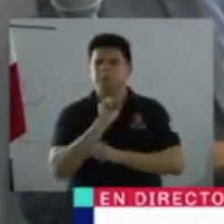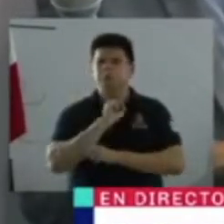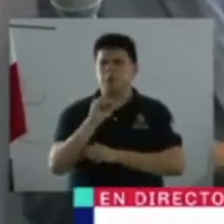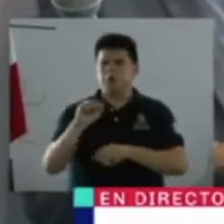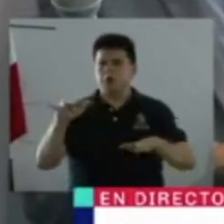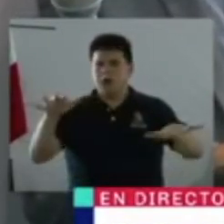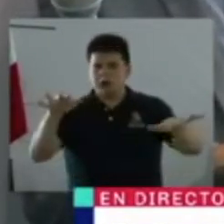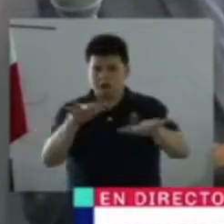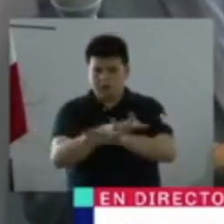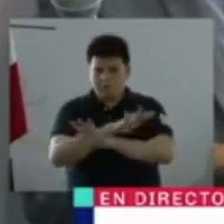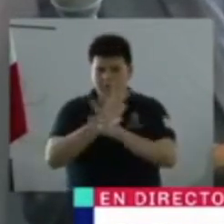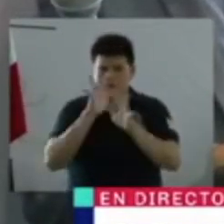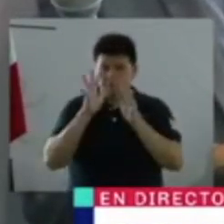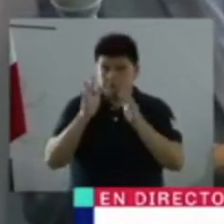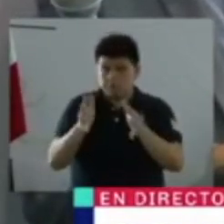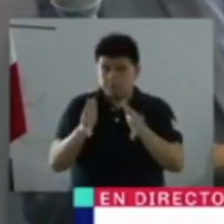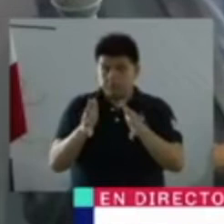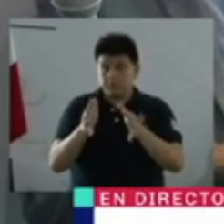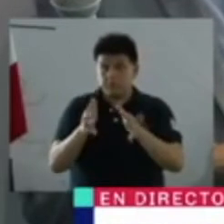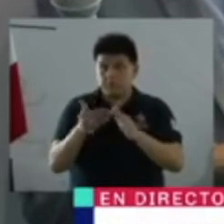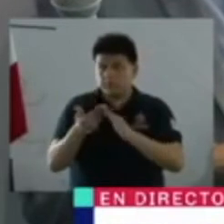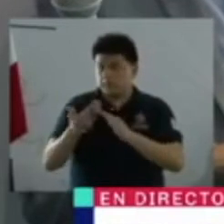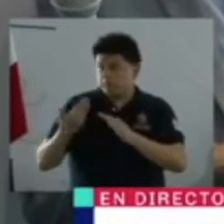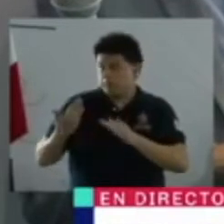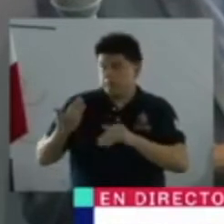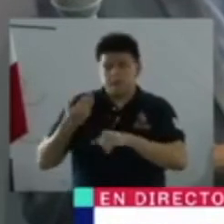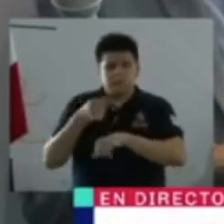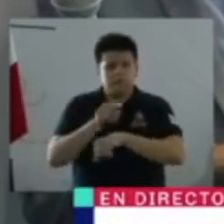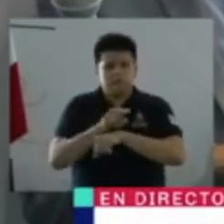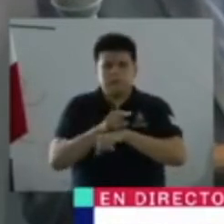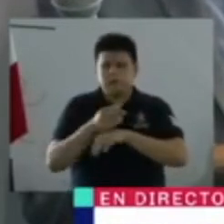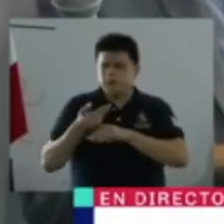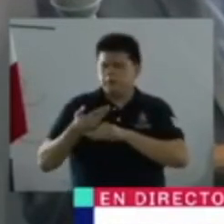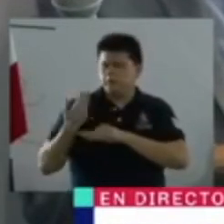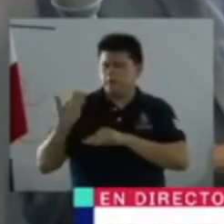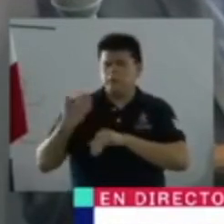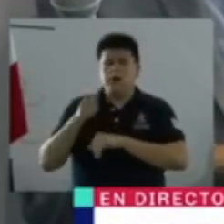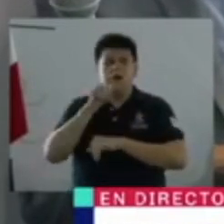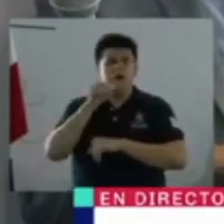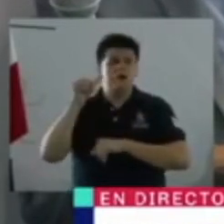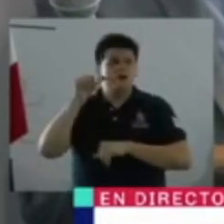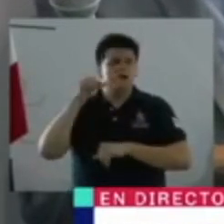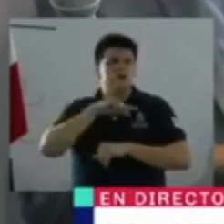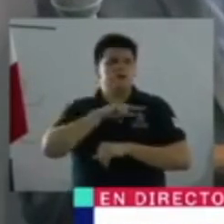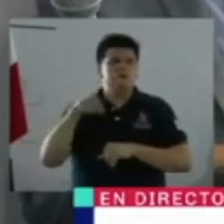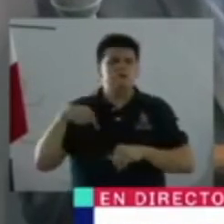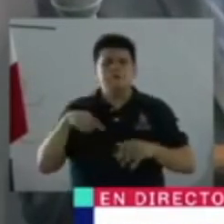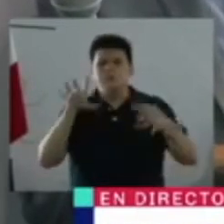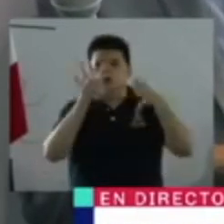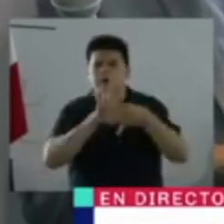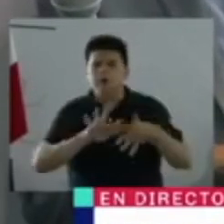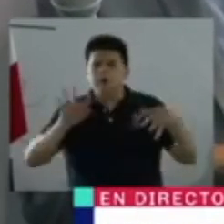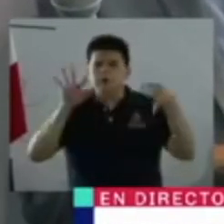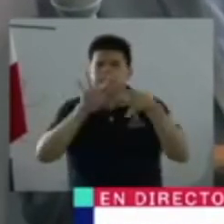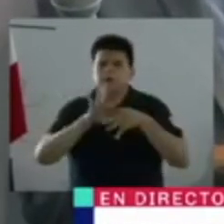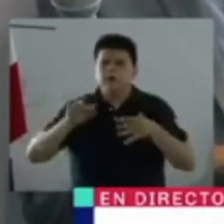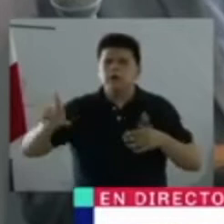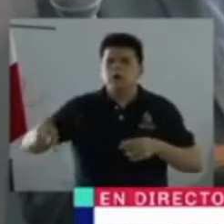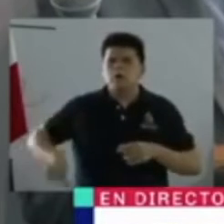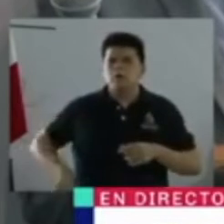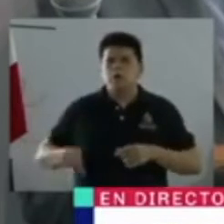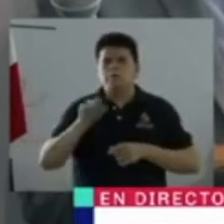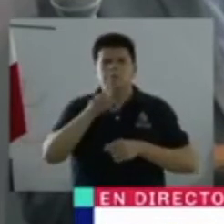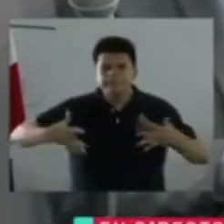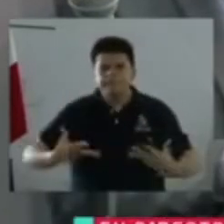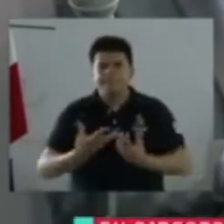modificó hace apenas unos días. Apenas ayer nos estaban explicando a los gobernadores estos